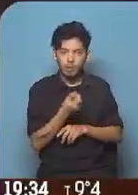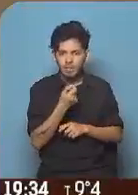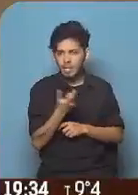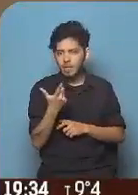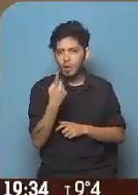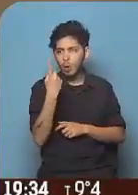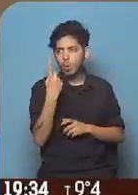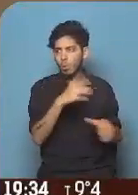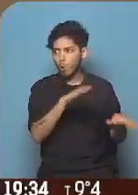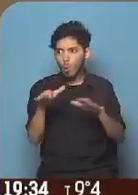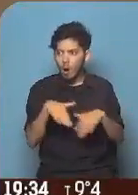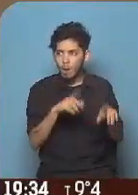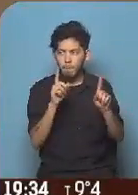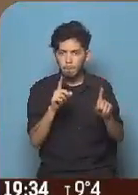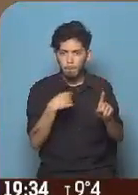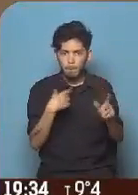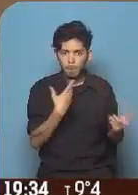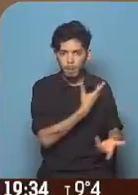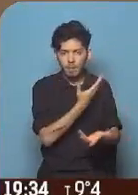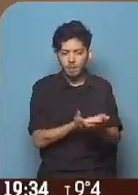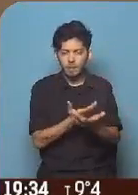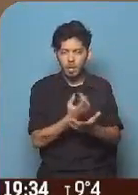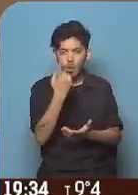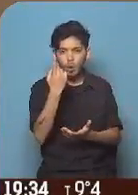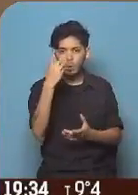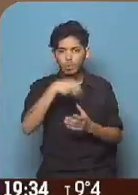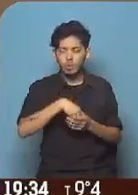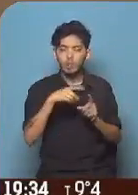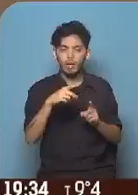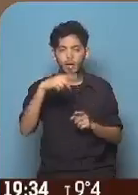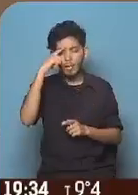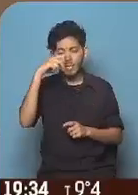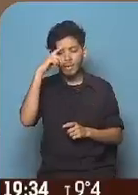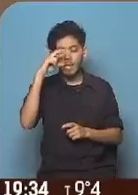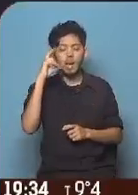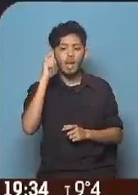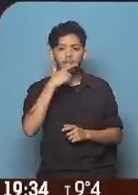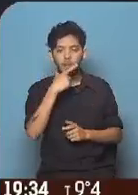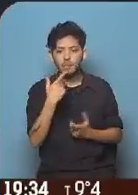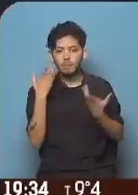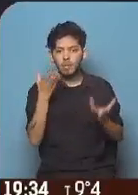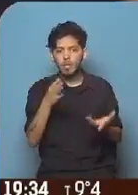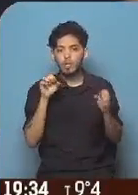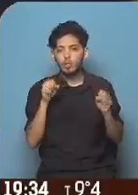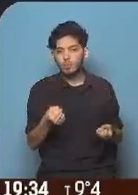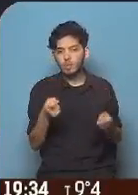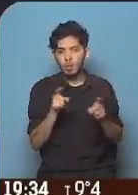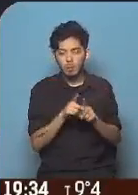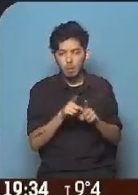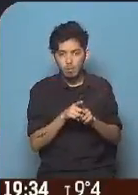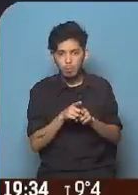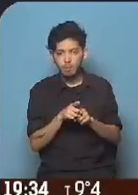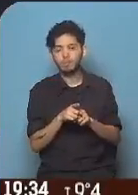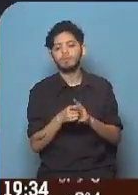por unanimidad, presentamos una nota en el ENARGAS pidiendo la suspensión de esa audiencia.